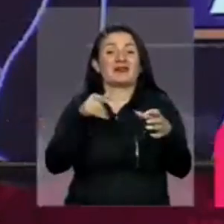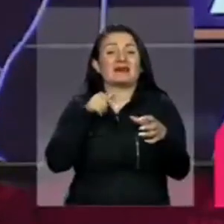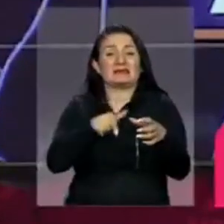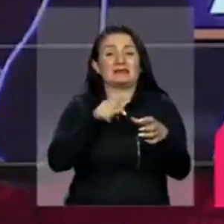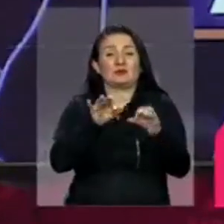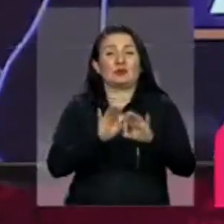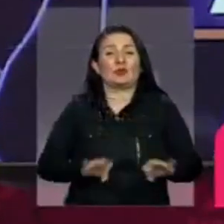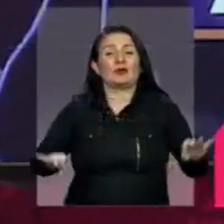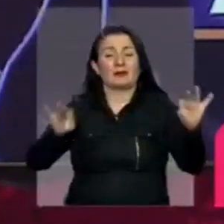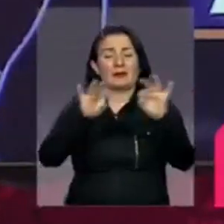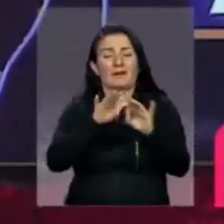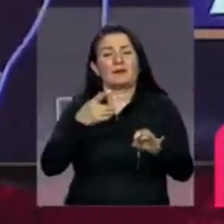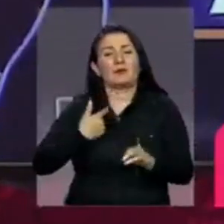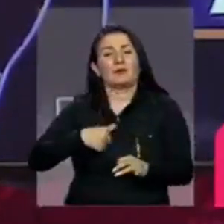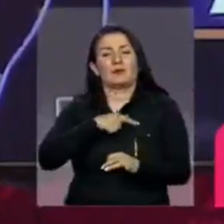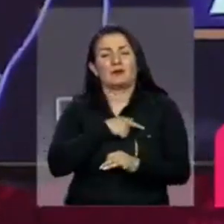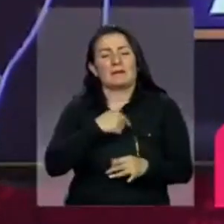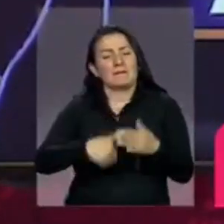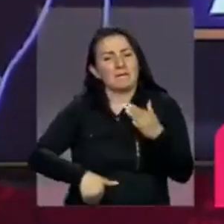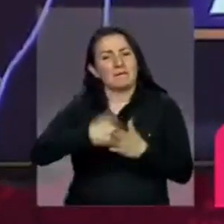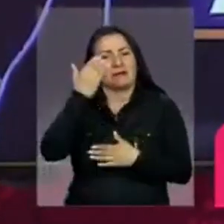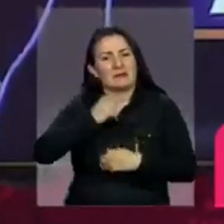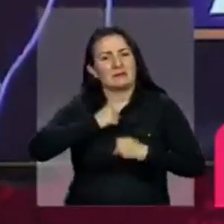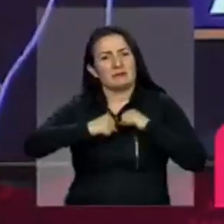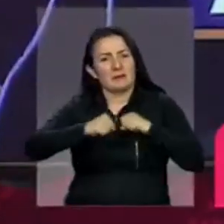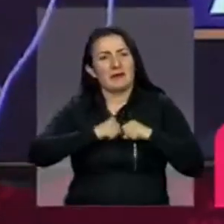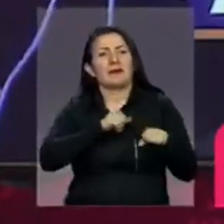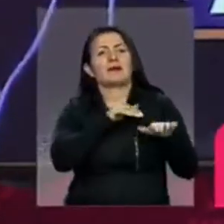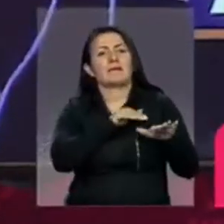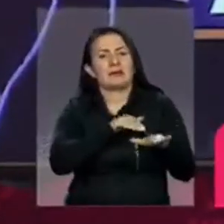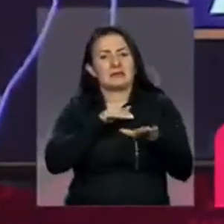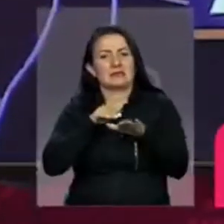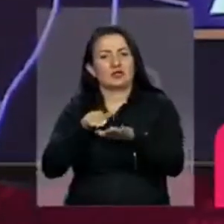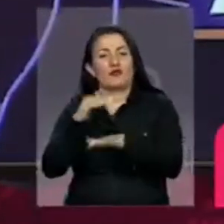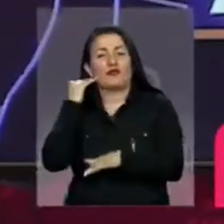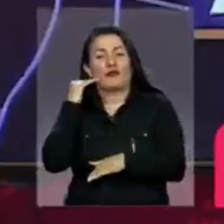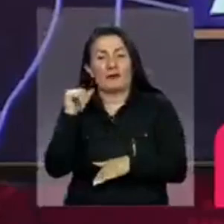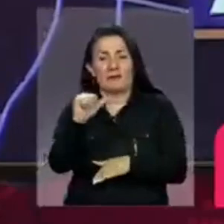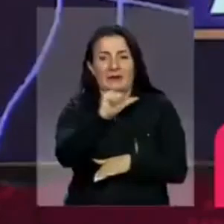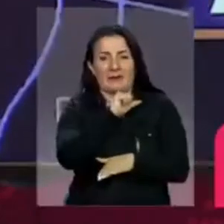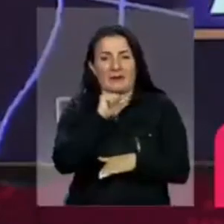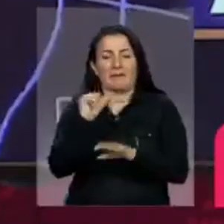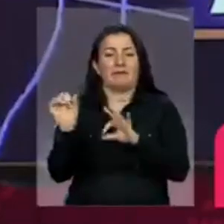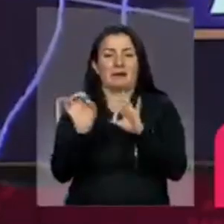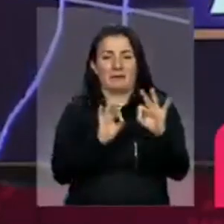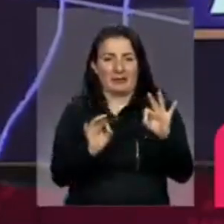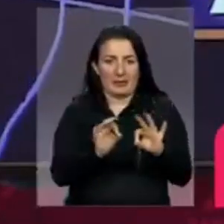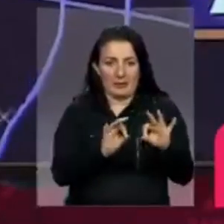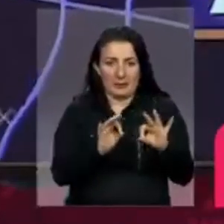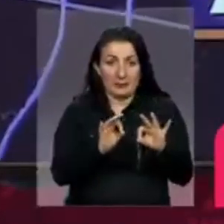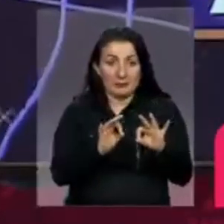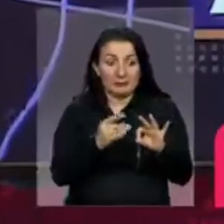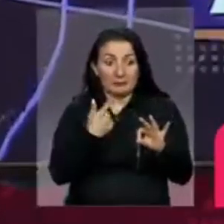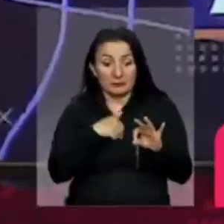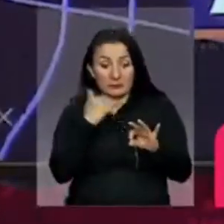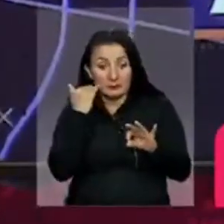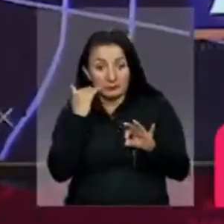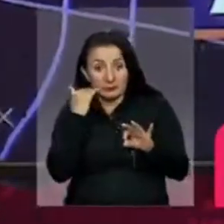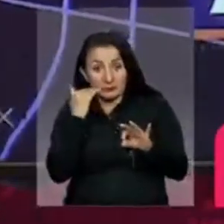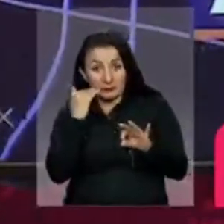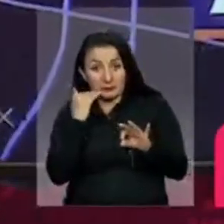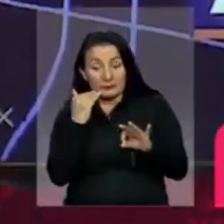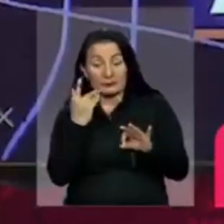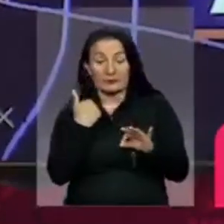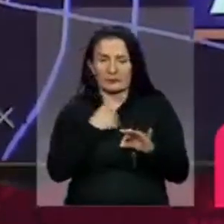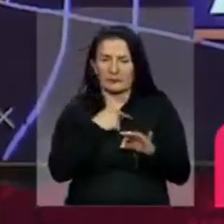mucho y es muy importante empezar a tener representación femenina preparada, no solo por el hecho de ser mujer, y es algo